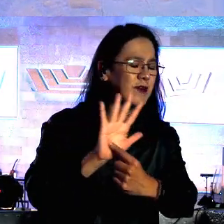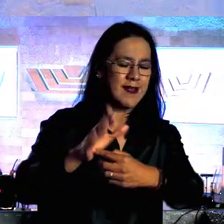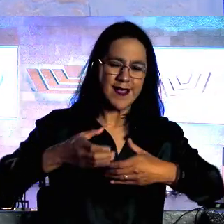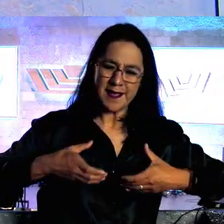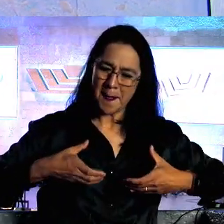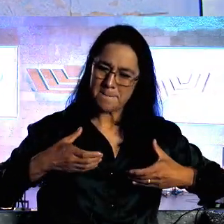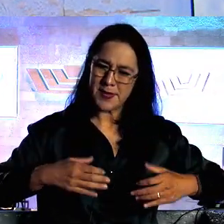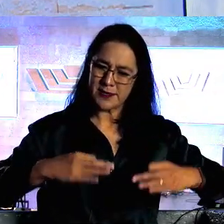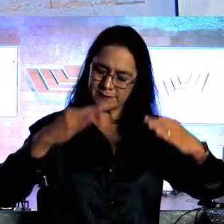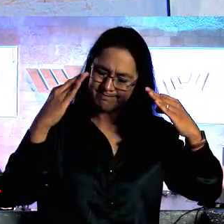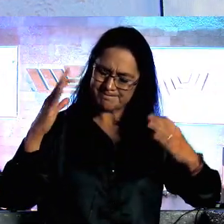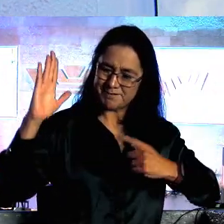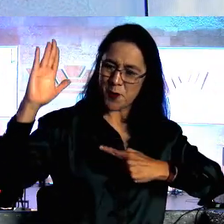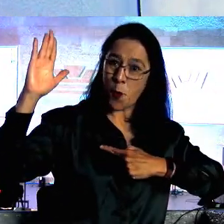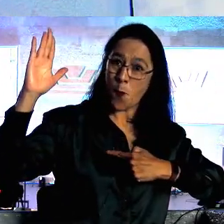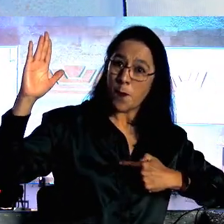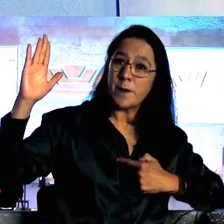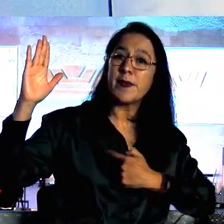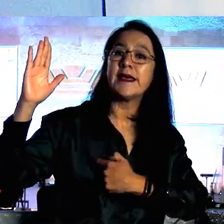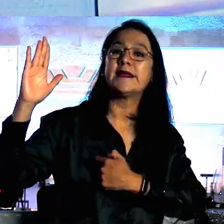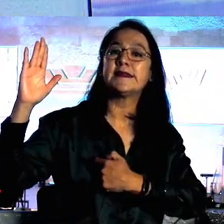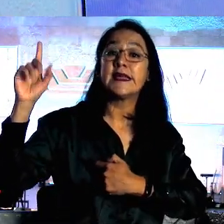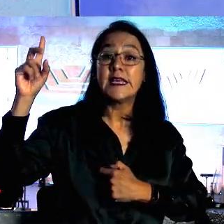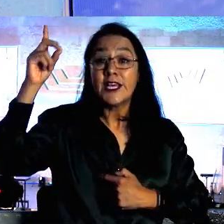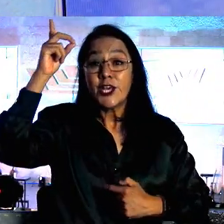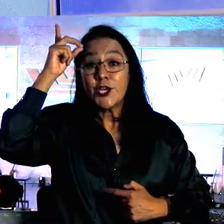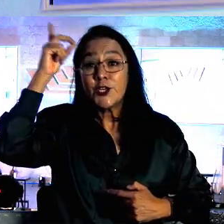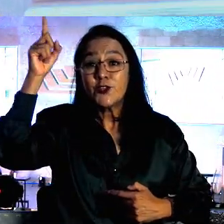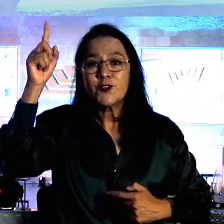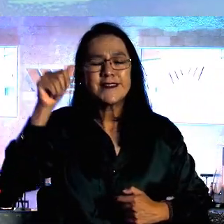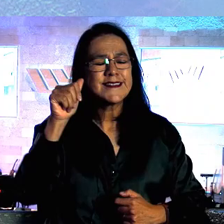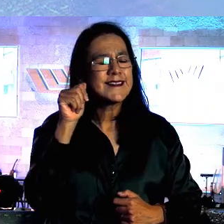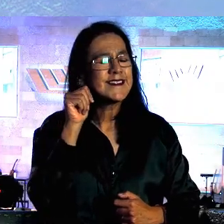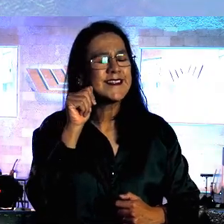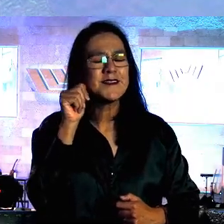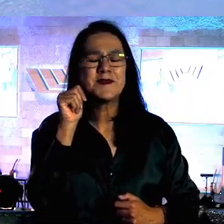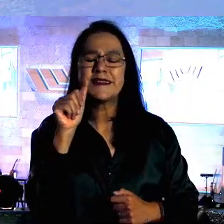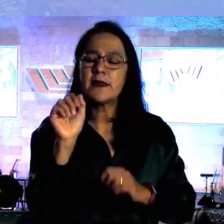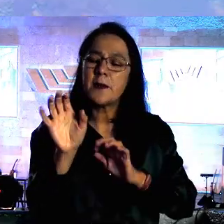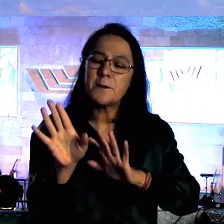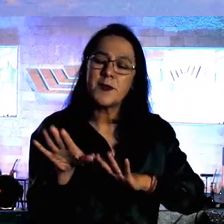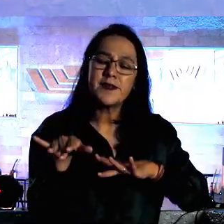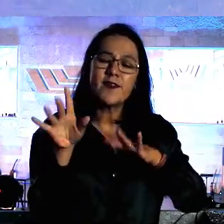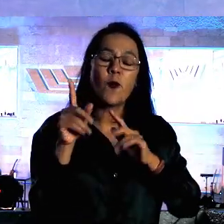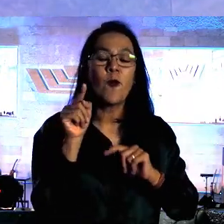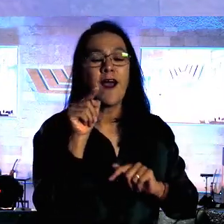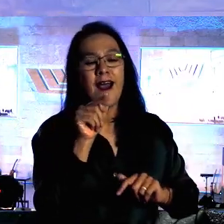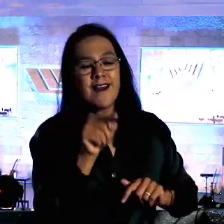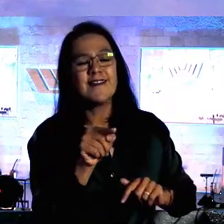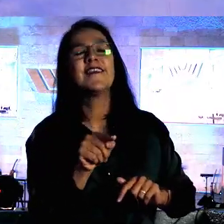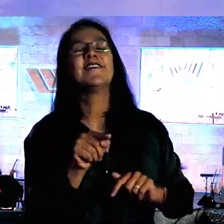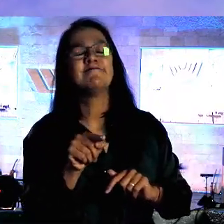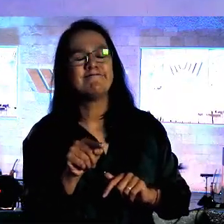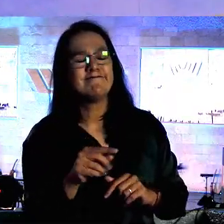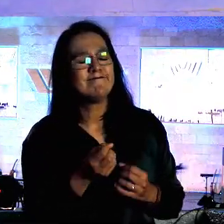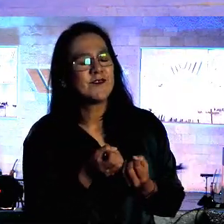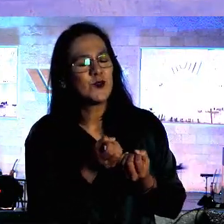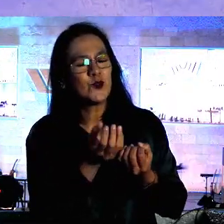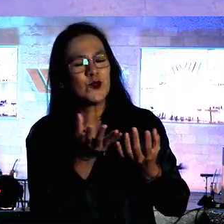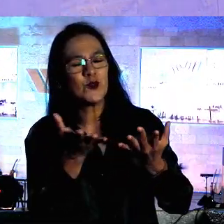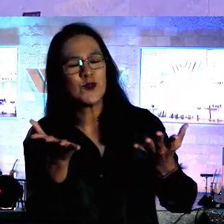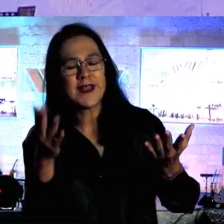y nos va a mostrar sus promesas y Dios siempre va a tener de nosotros misericordia y la va a extender con toda verdad